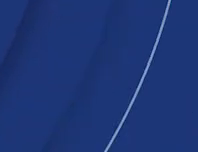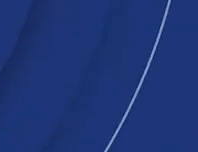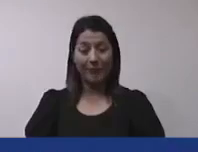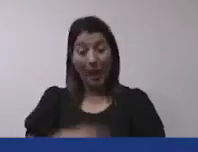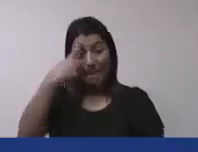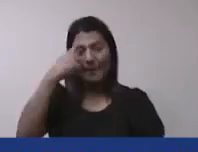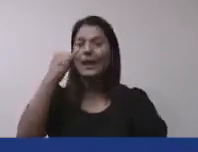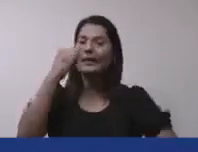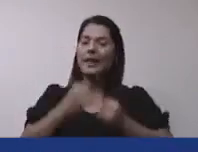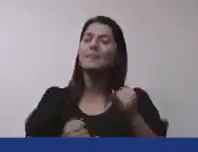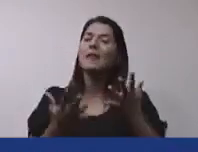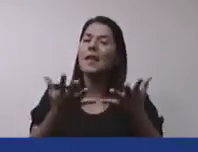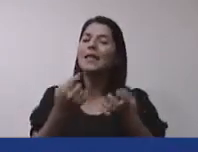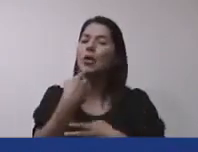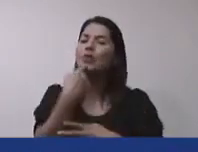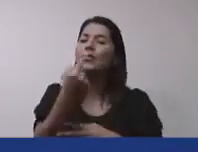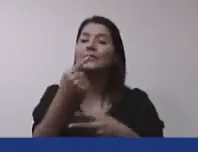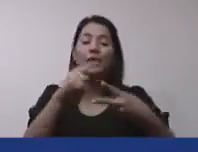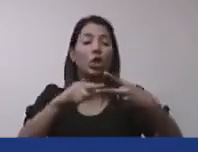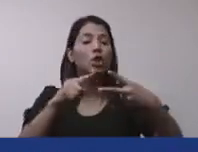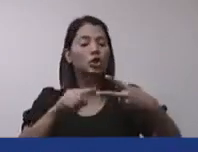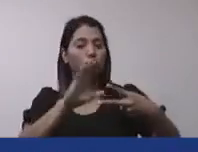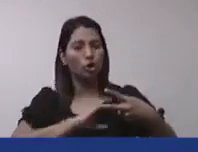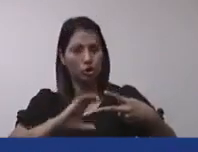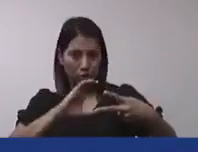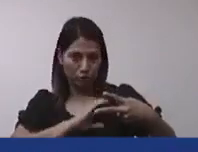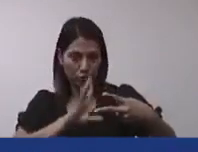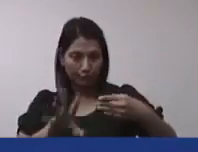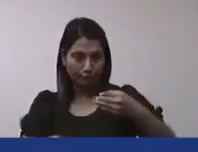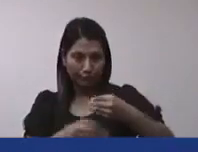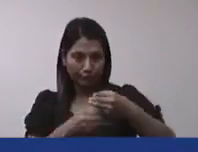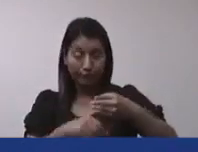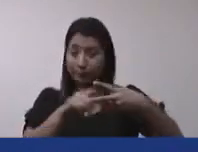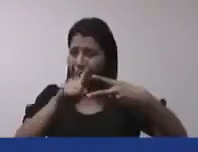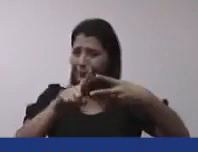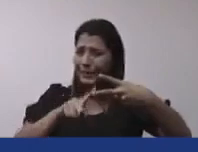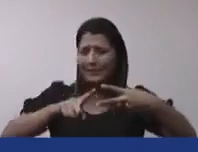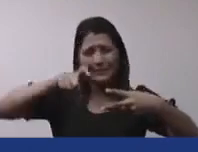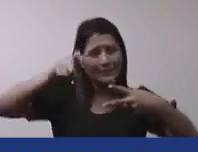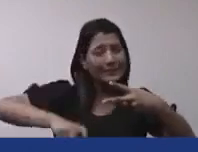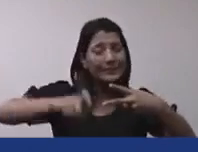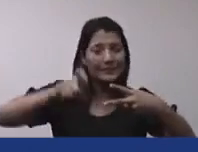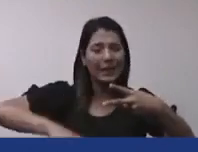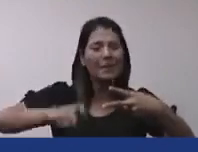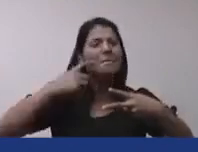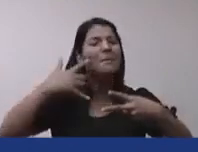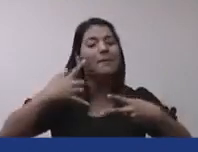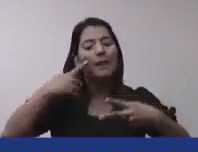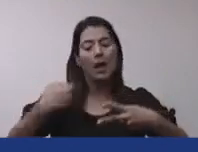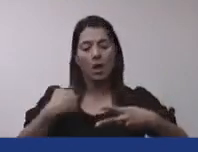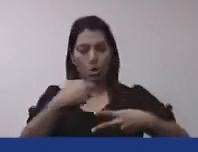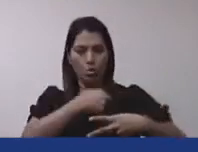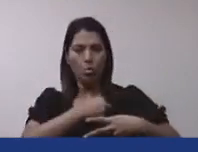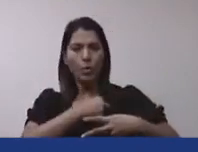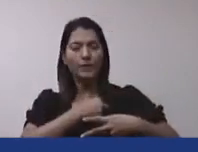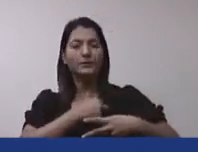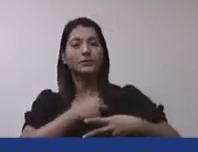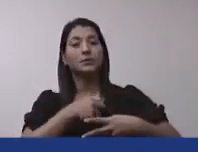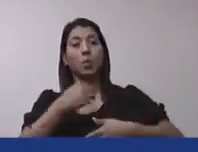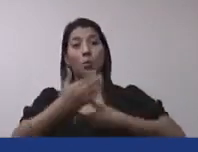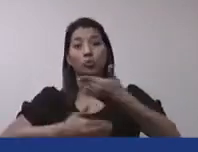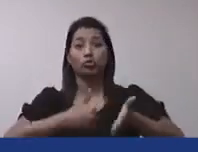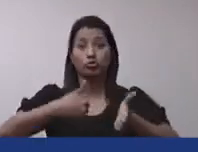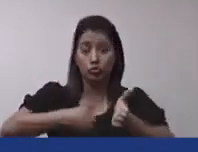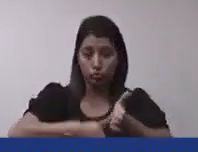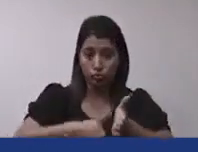Concluyo señalando dos condiciones adicionales que son imprescindibles para que nuestro ejercicio comicial